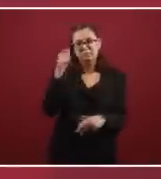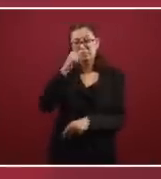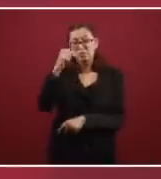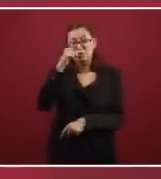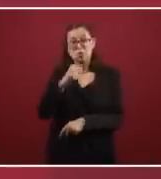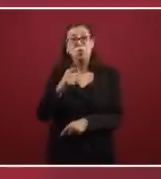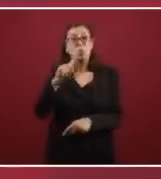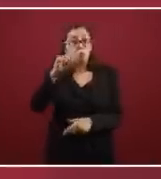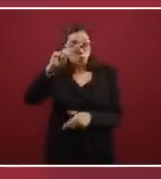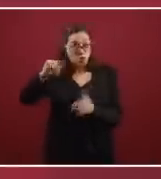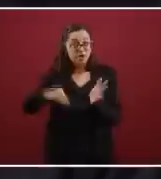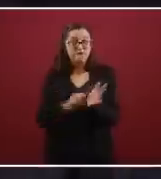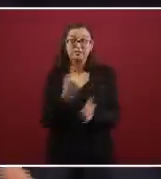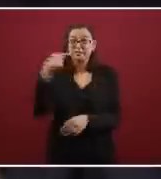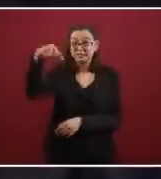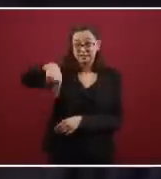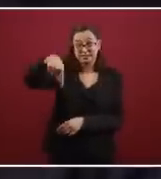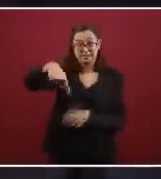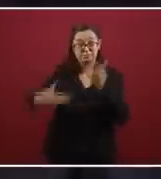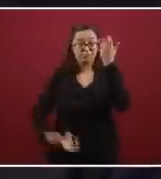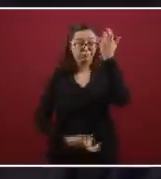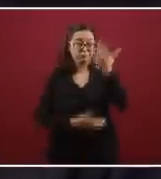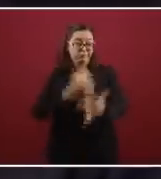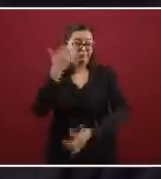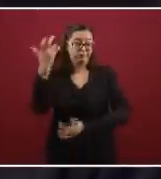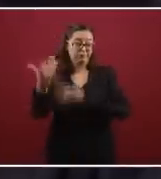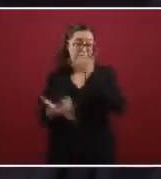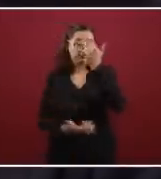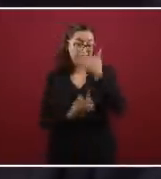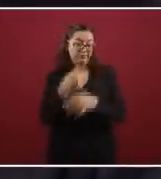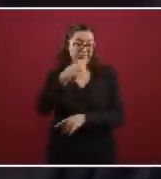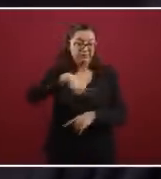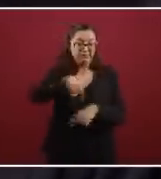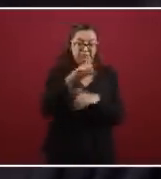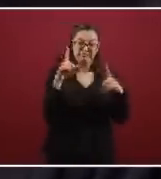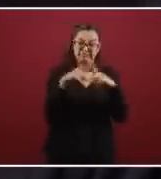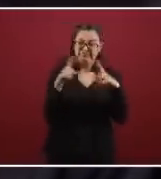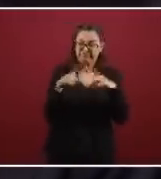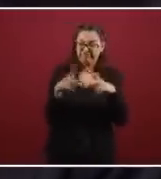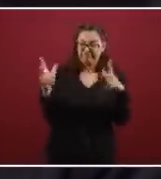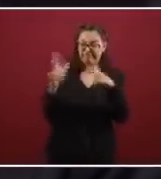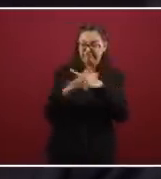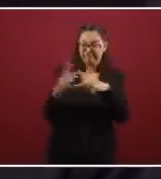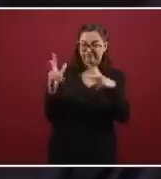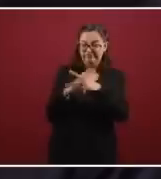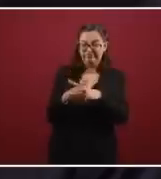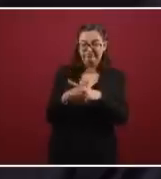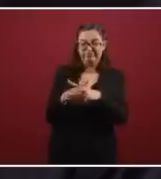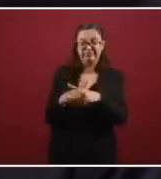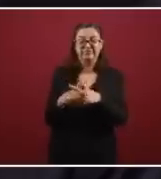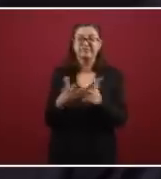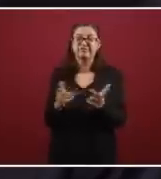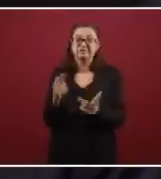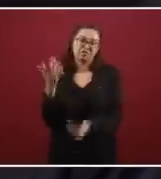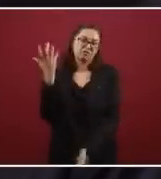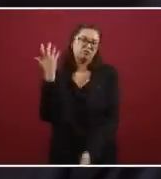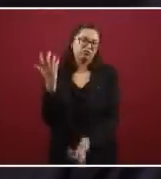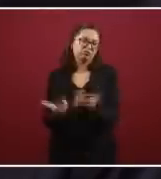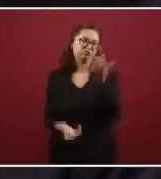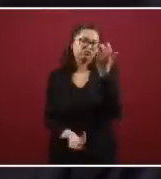porque hubo una confrontación con el episcopal, con la iglesia,